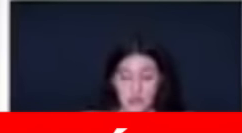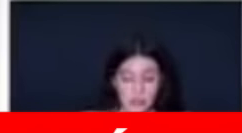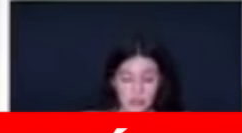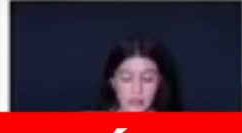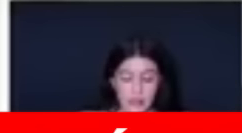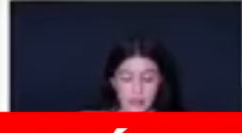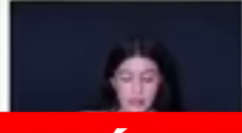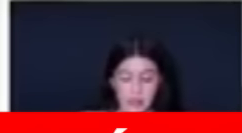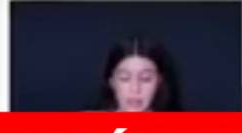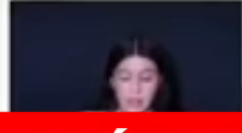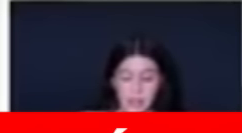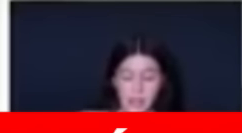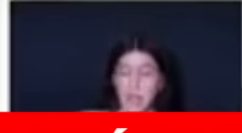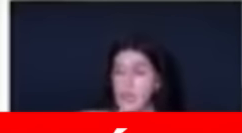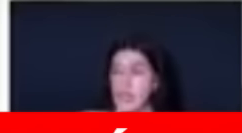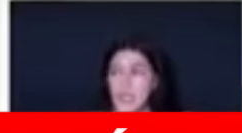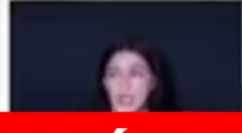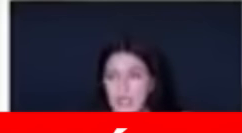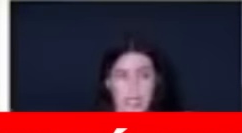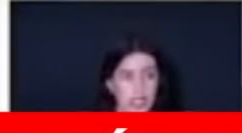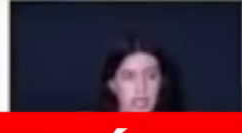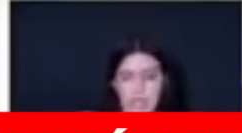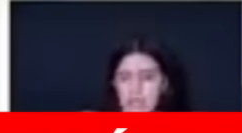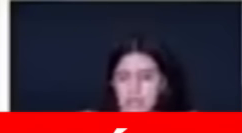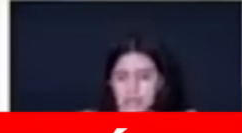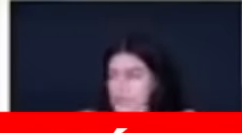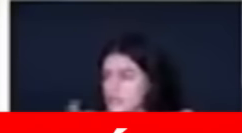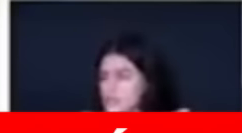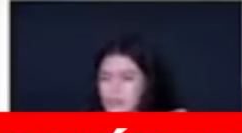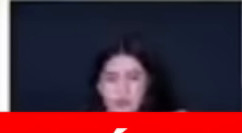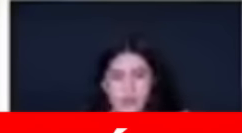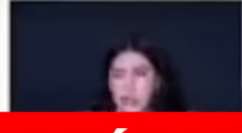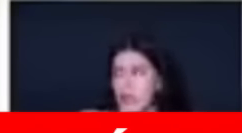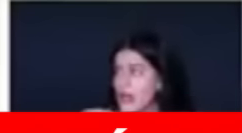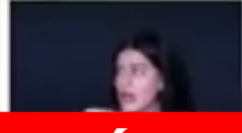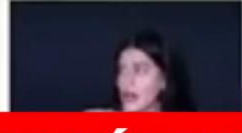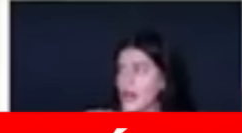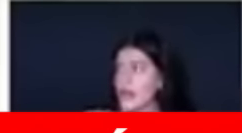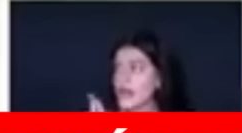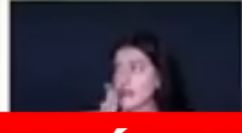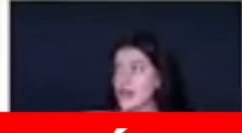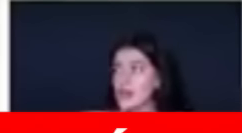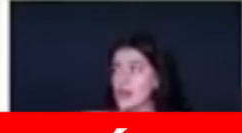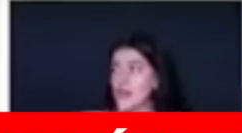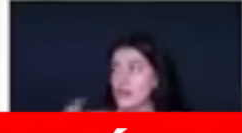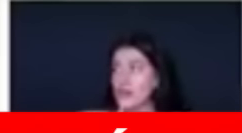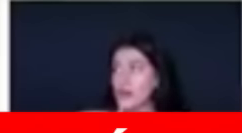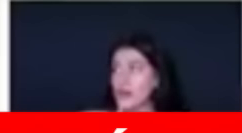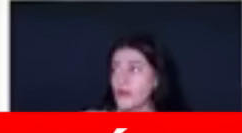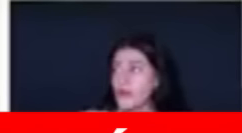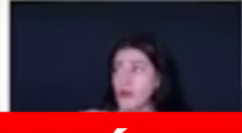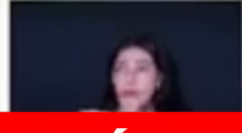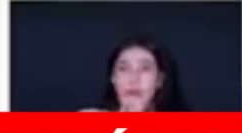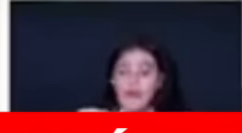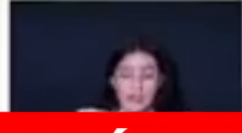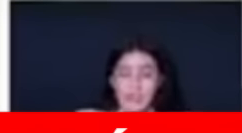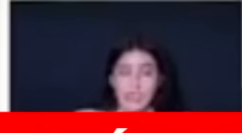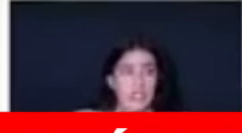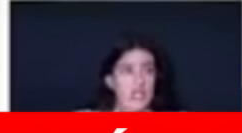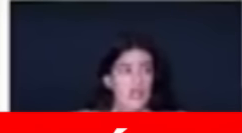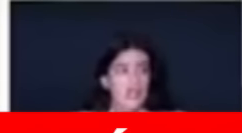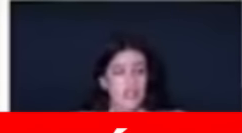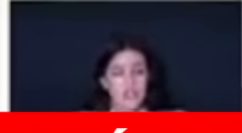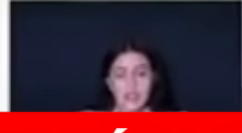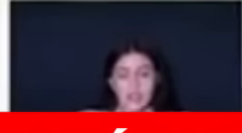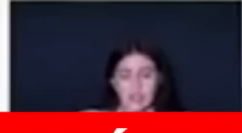pistolas. Y nada de esto es normal y no podemos seguir tratándolo como si